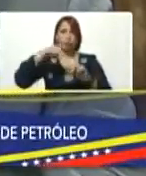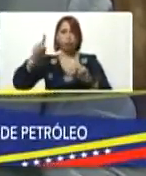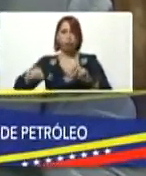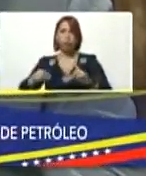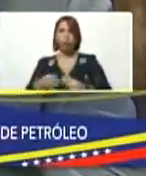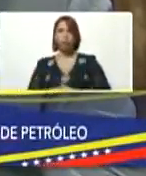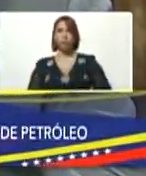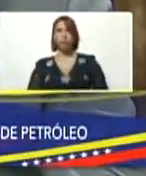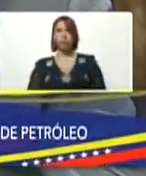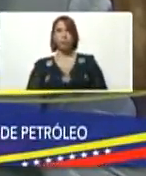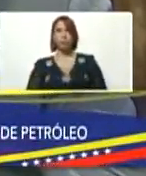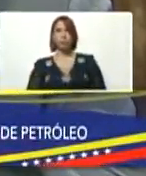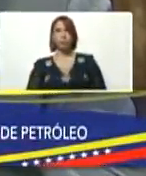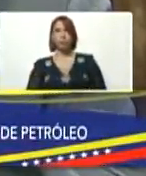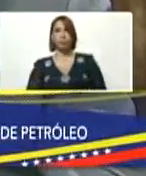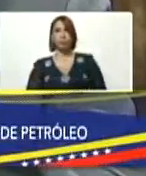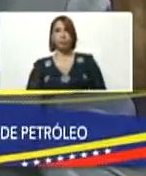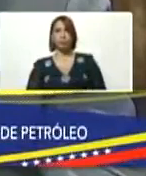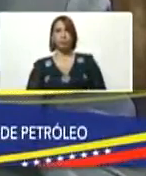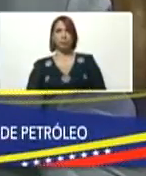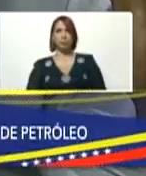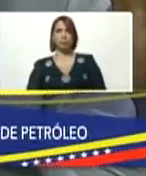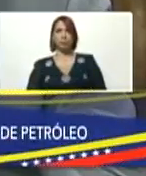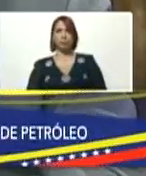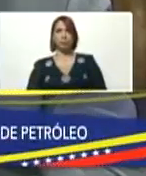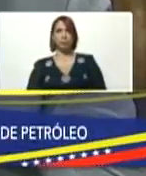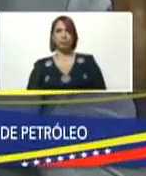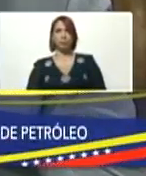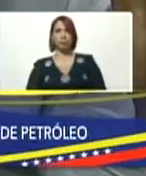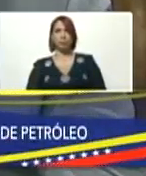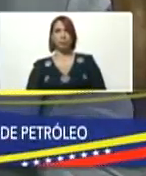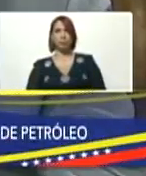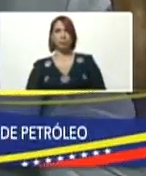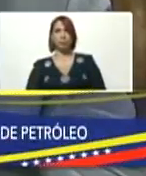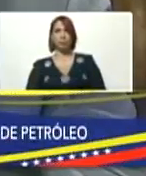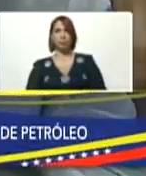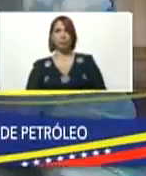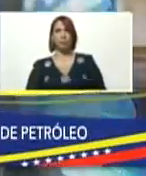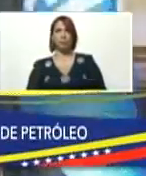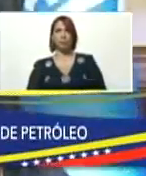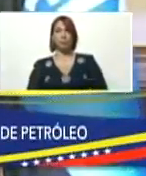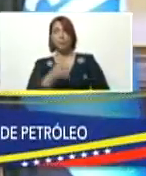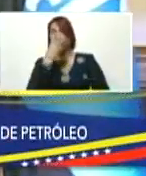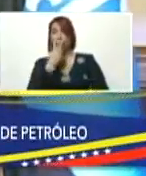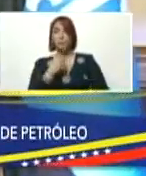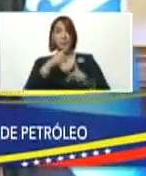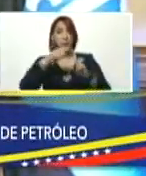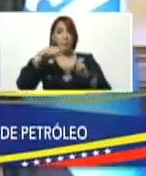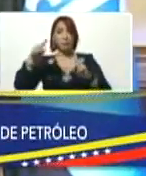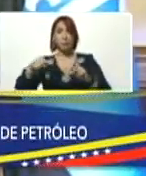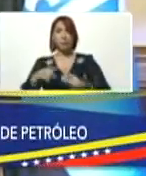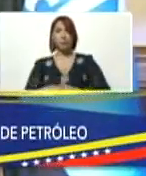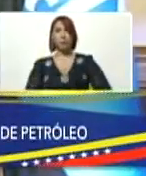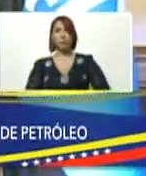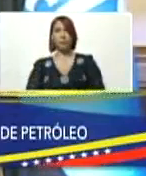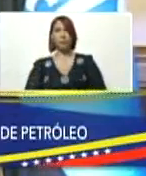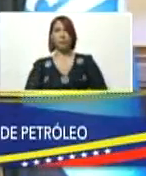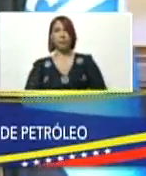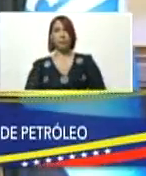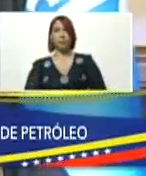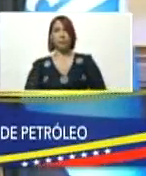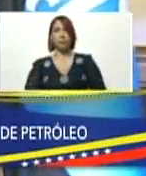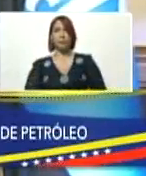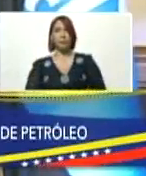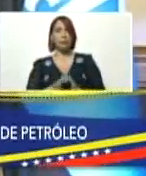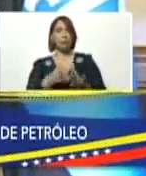¿Correcto el concepto? La pobreza energética.